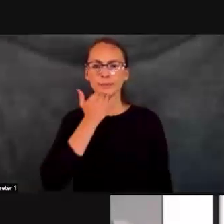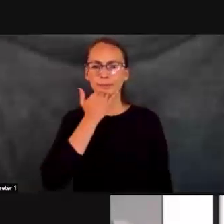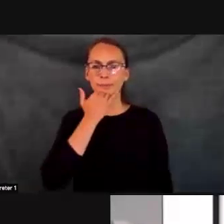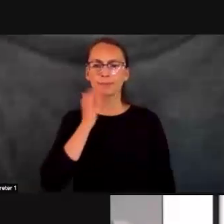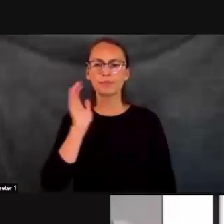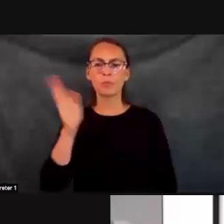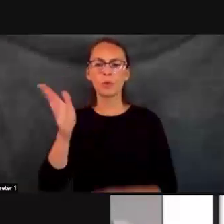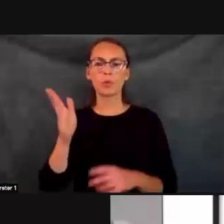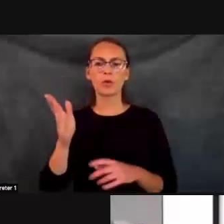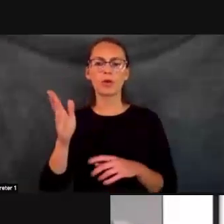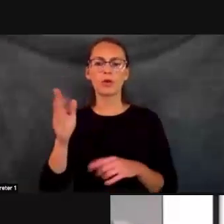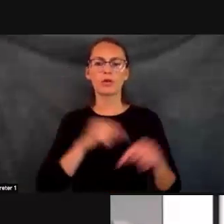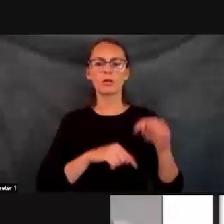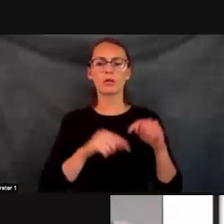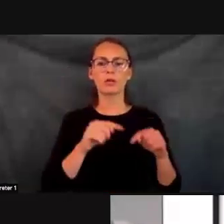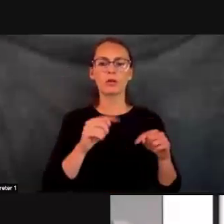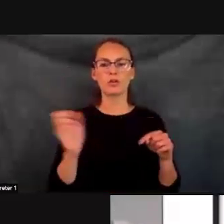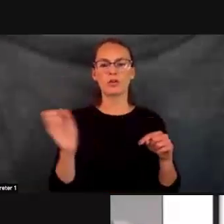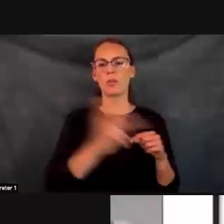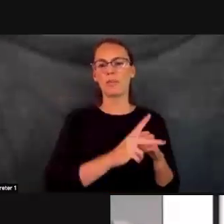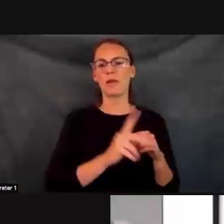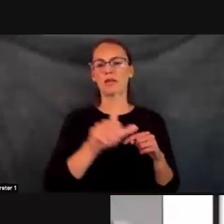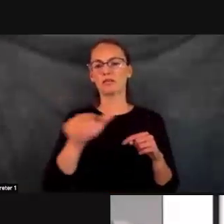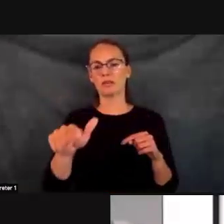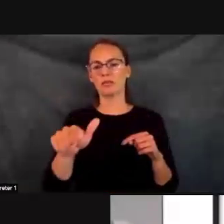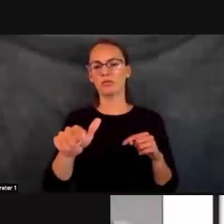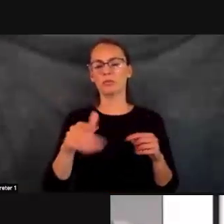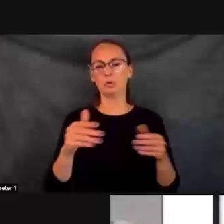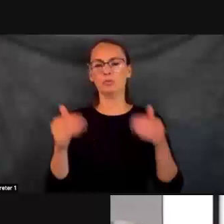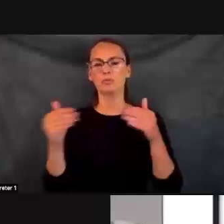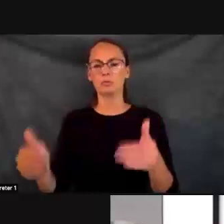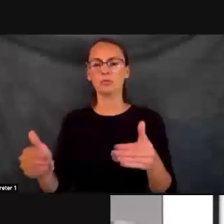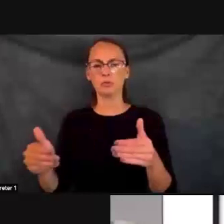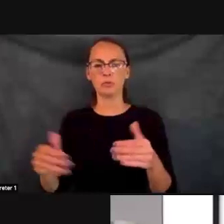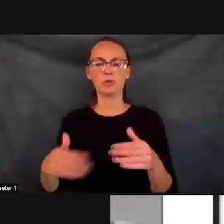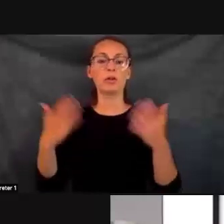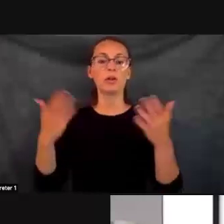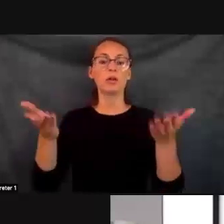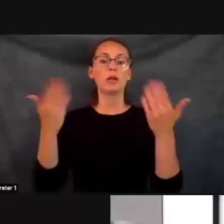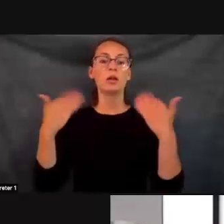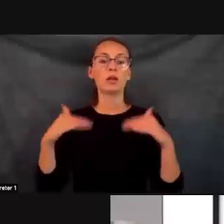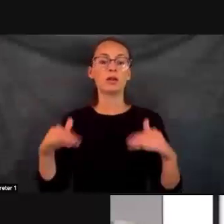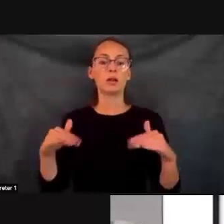The next step will be. Próximo.